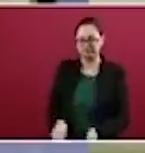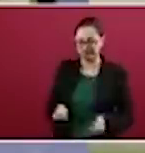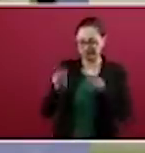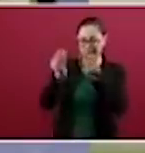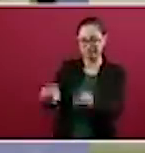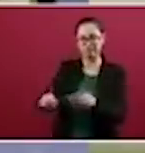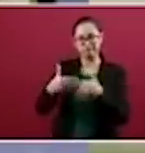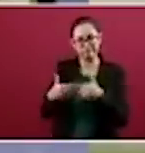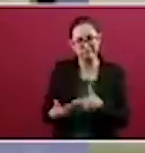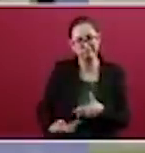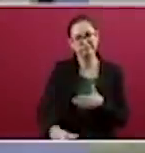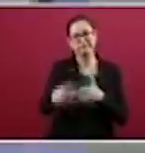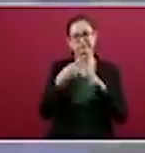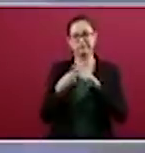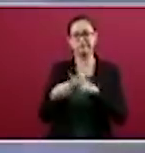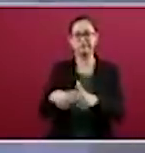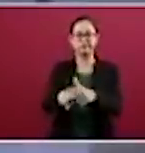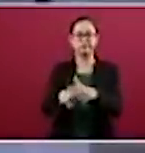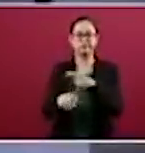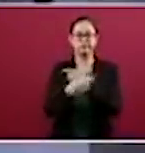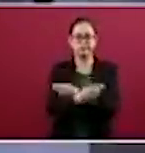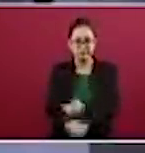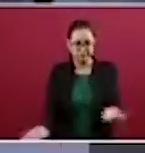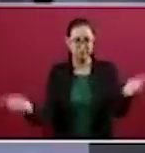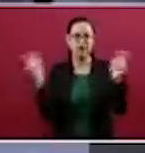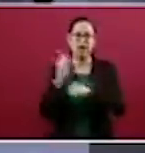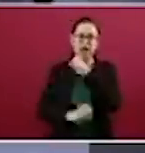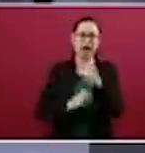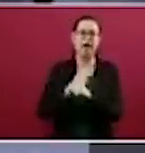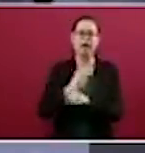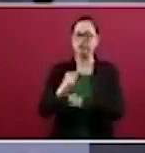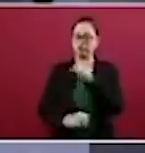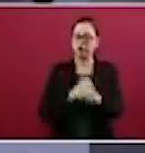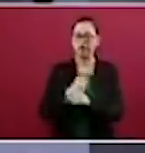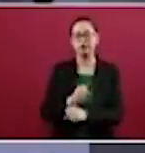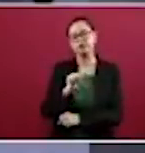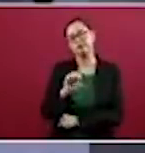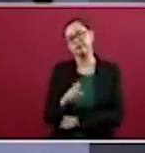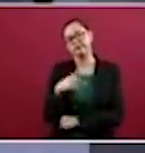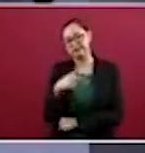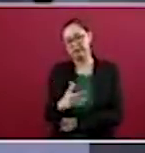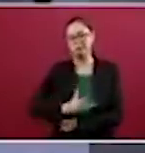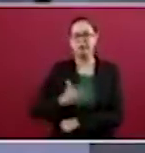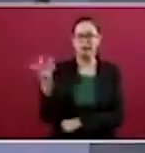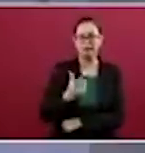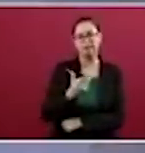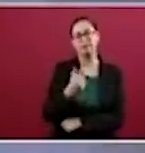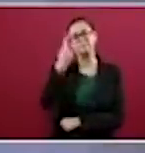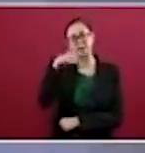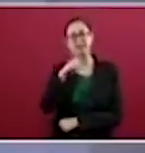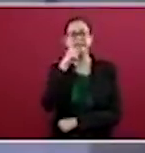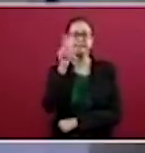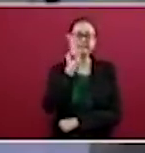inició la entrañable e importante entrega que cada año realiza la Secretaría de Educación Pública a las niñas,